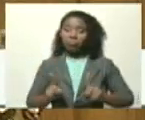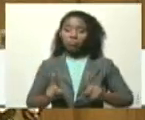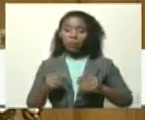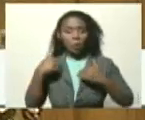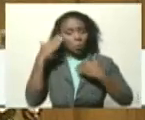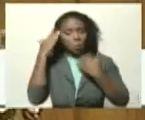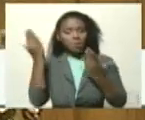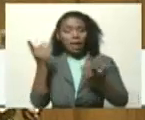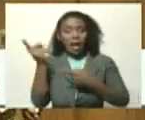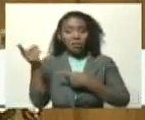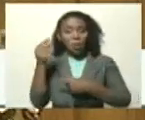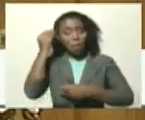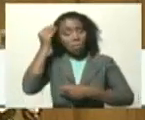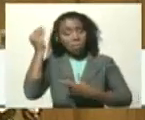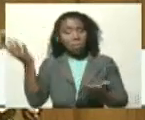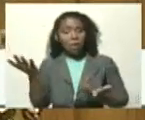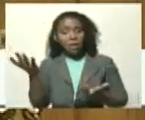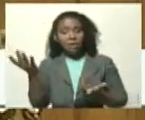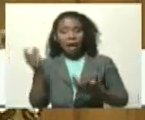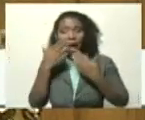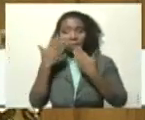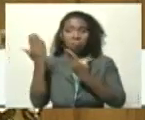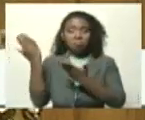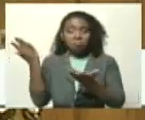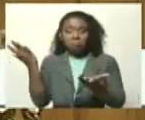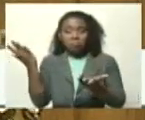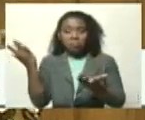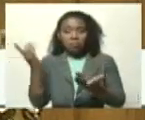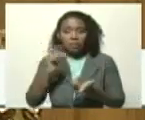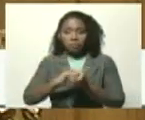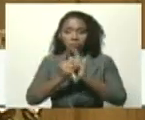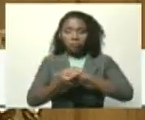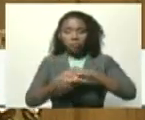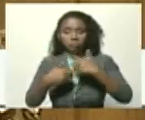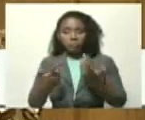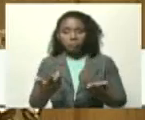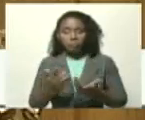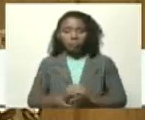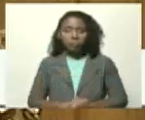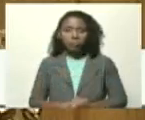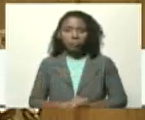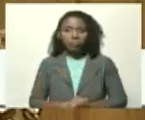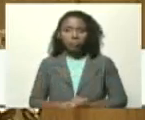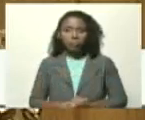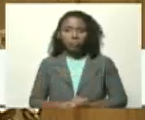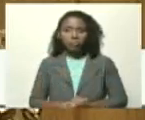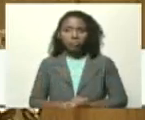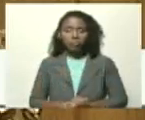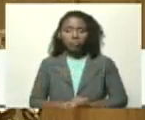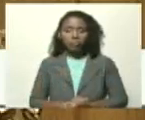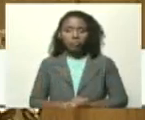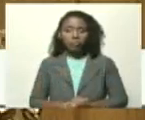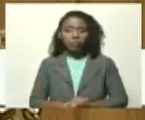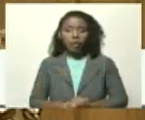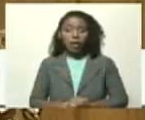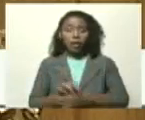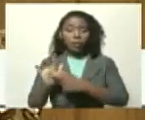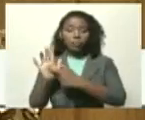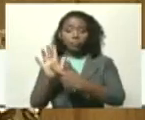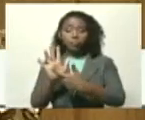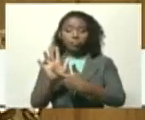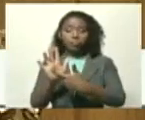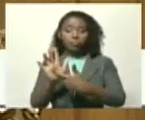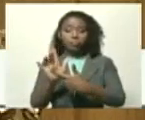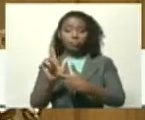lo que ellos consideran así. Al contrario, los sondeos de opinión están mostrando